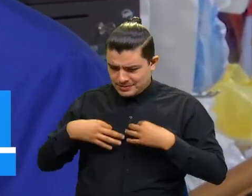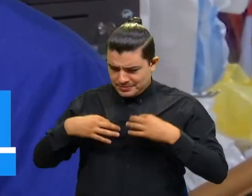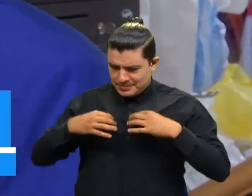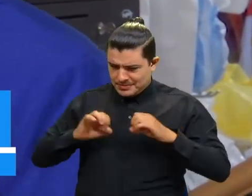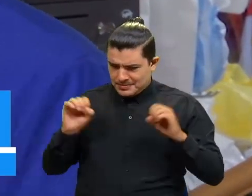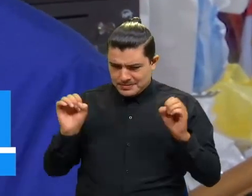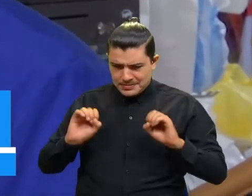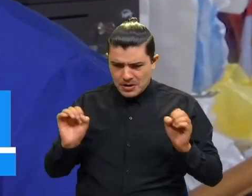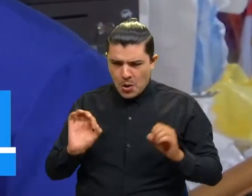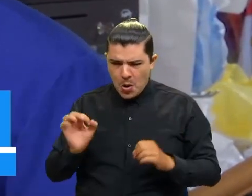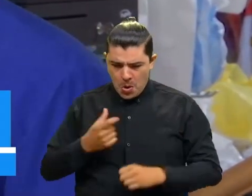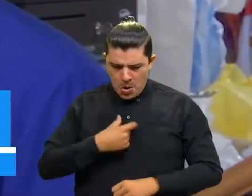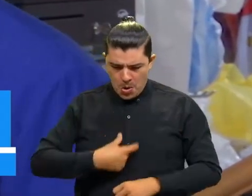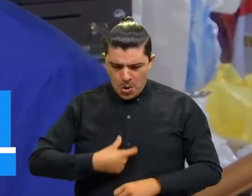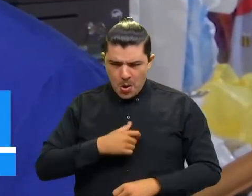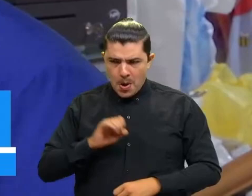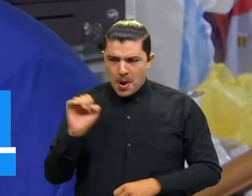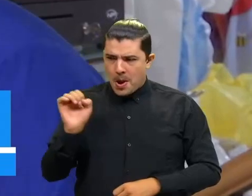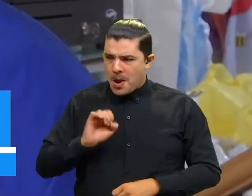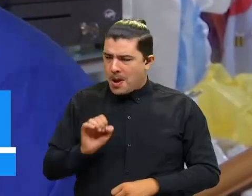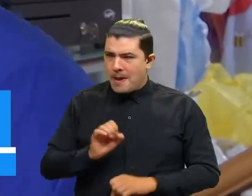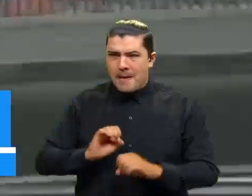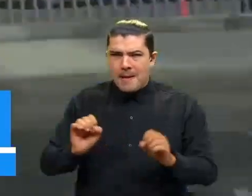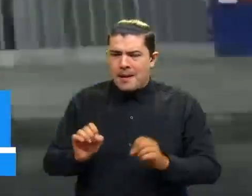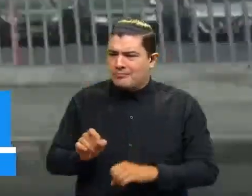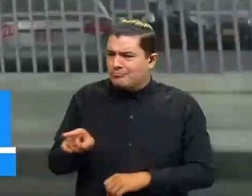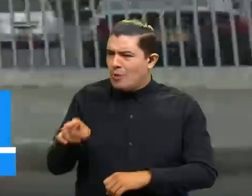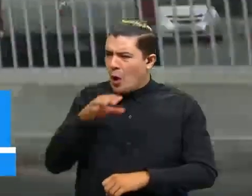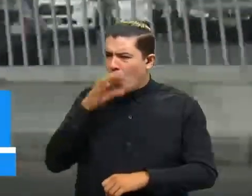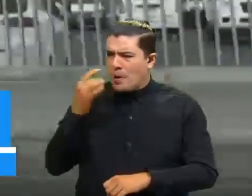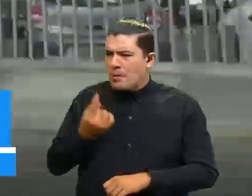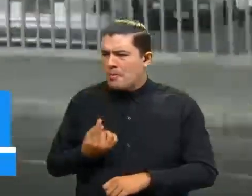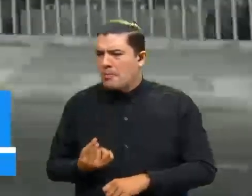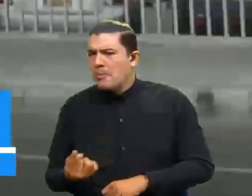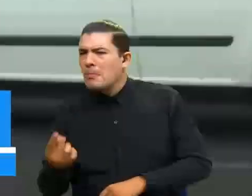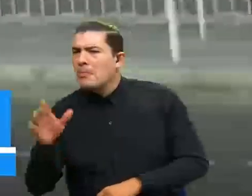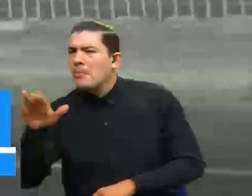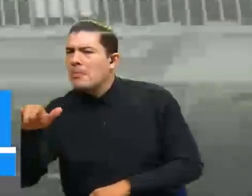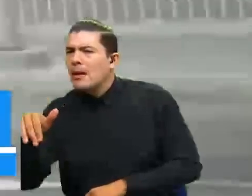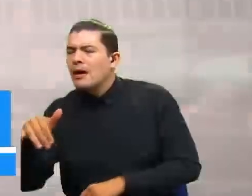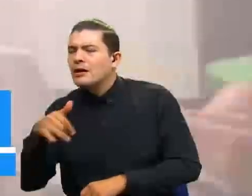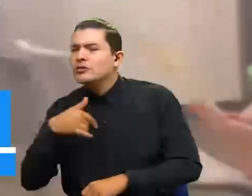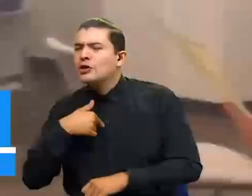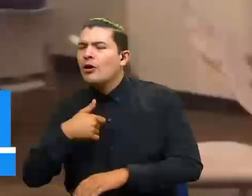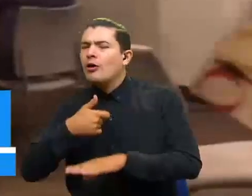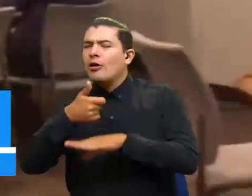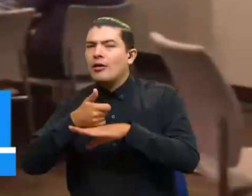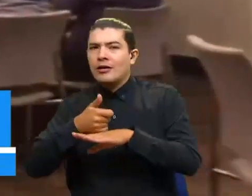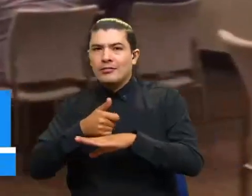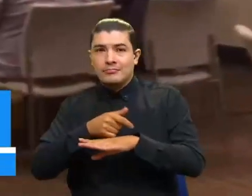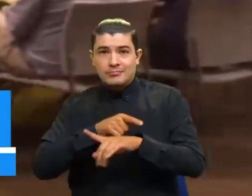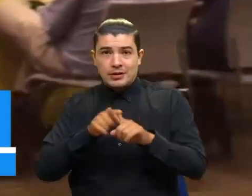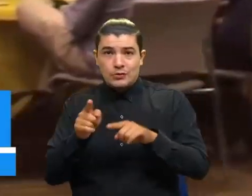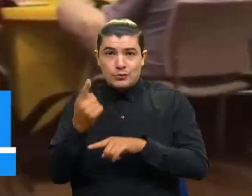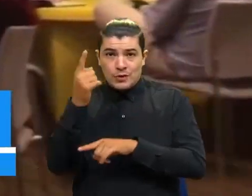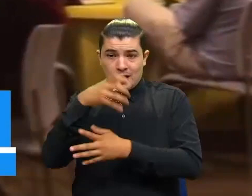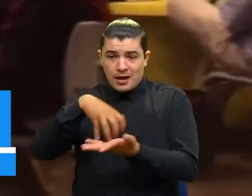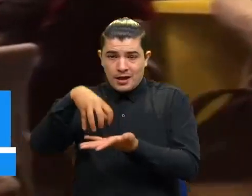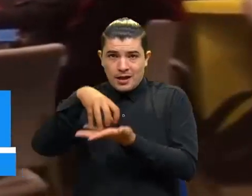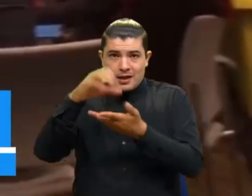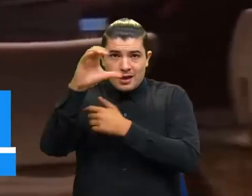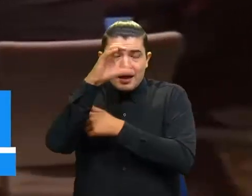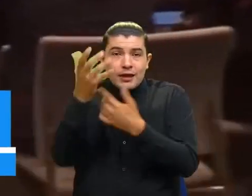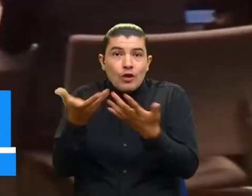ni con una representación la escarapela nada llegó así lo más normal el gigante la tecnología sólo tiene una sede en colombia y se